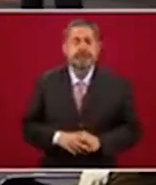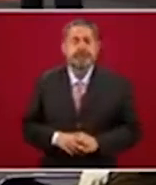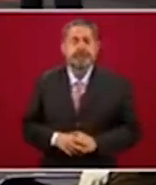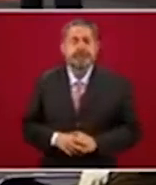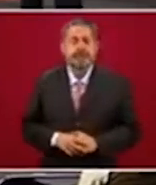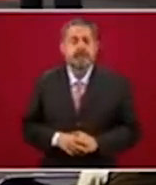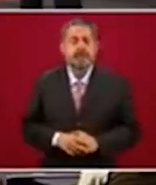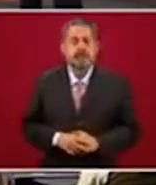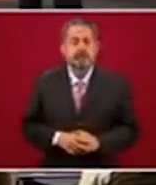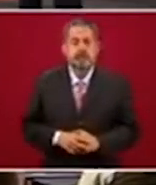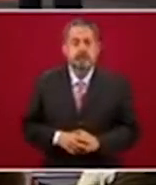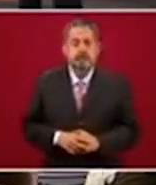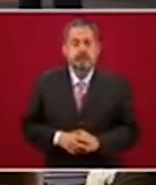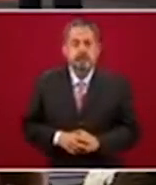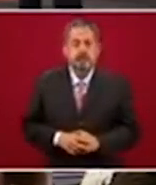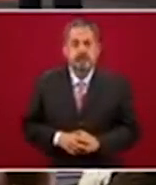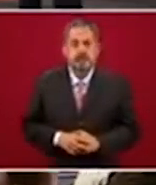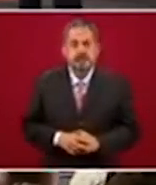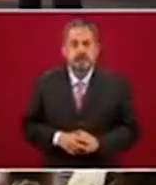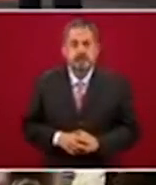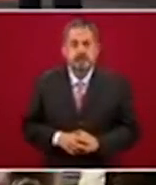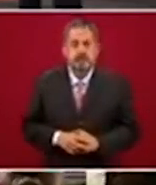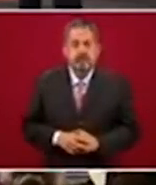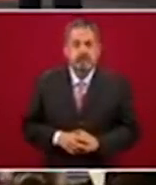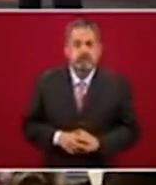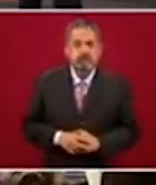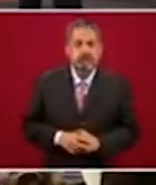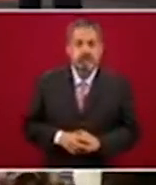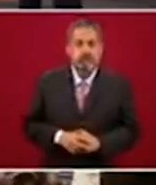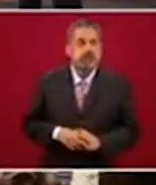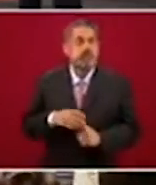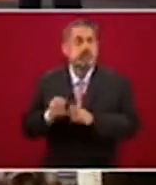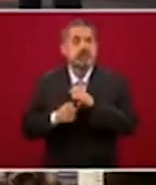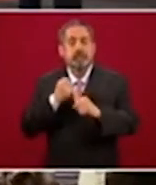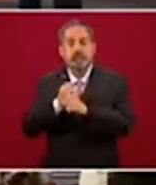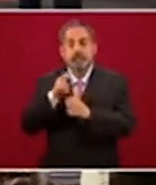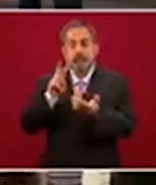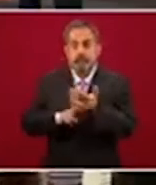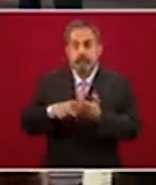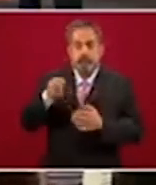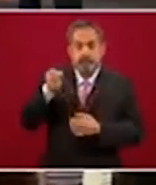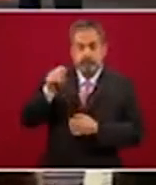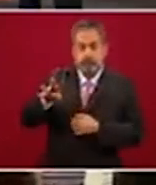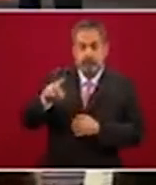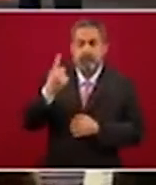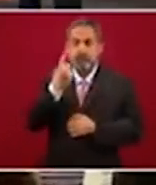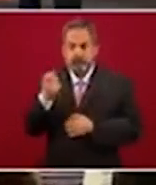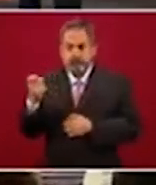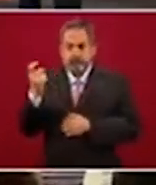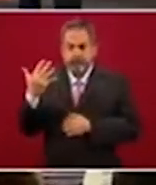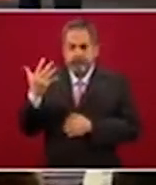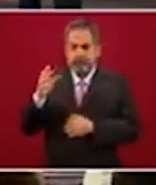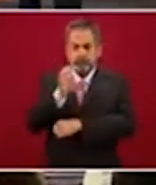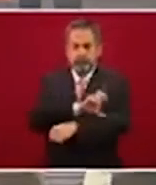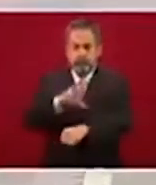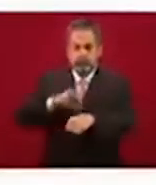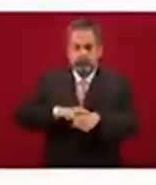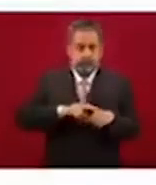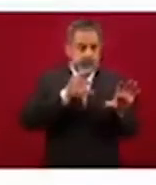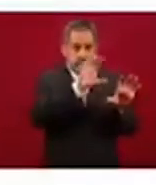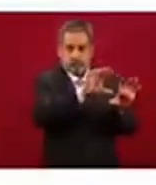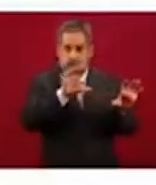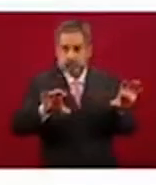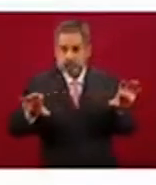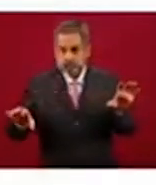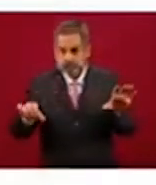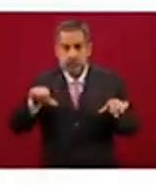en cuanto al despliegue pues nos mantenemos en la 2019 con las 150 coordinaciones este año avanzaremos 50